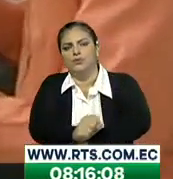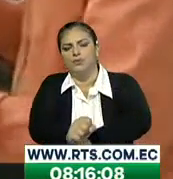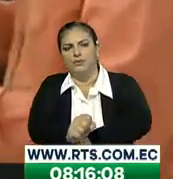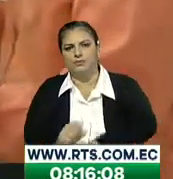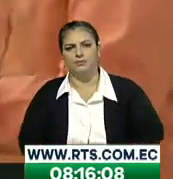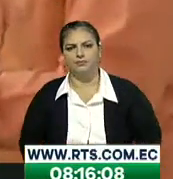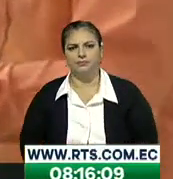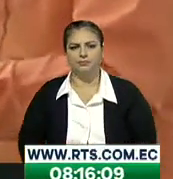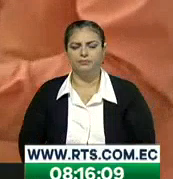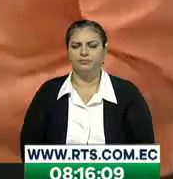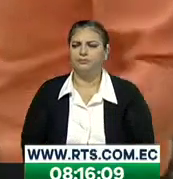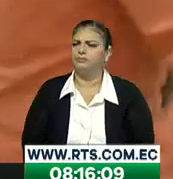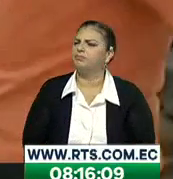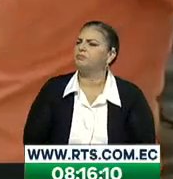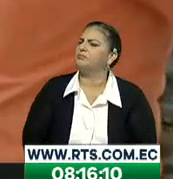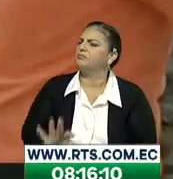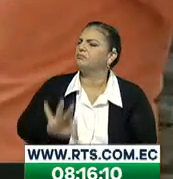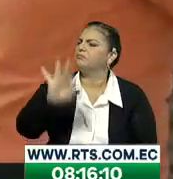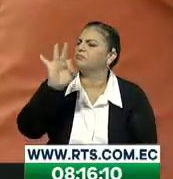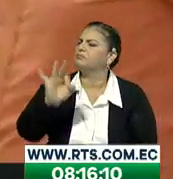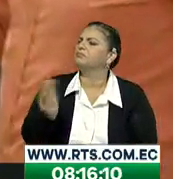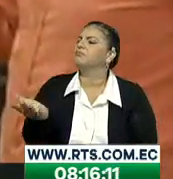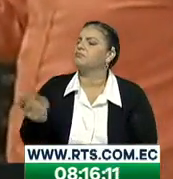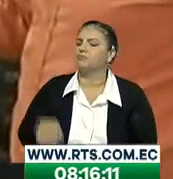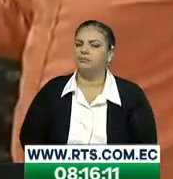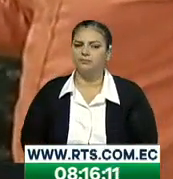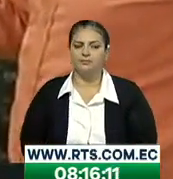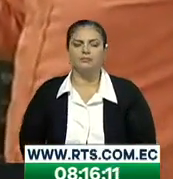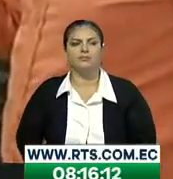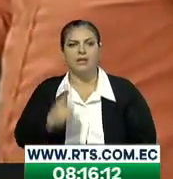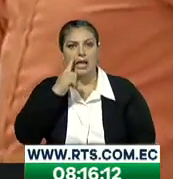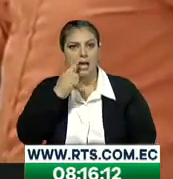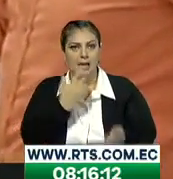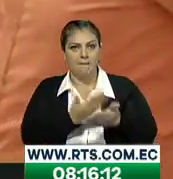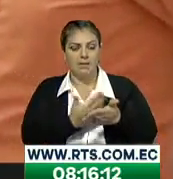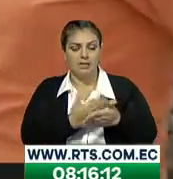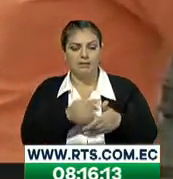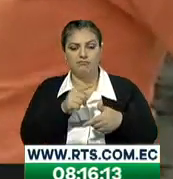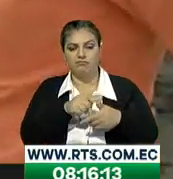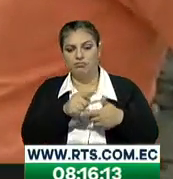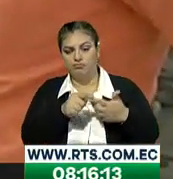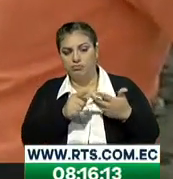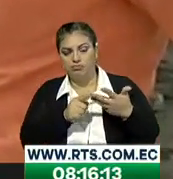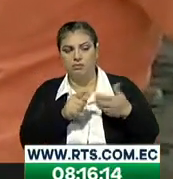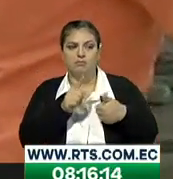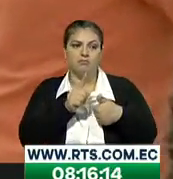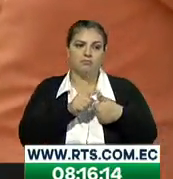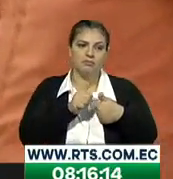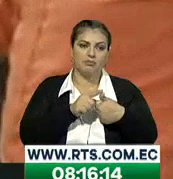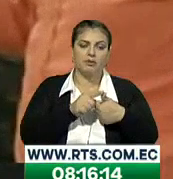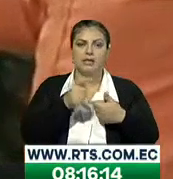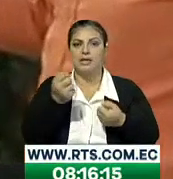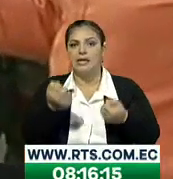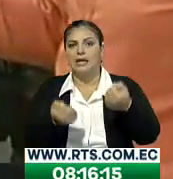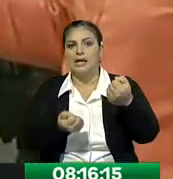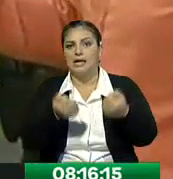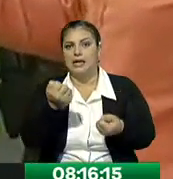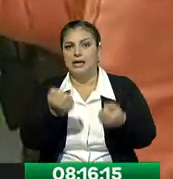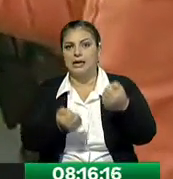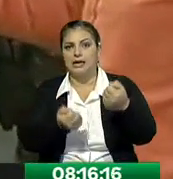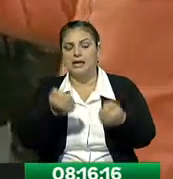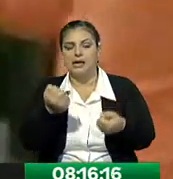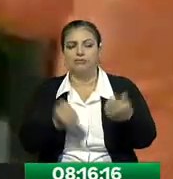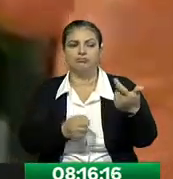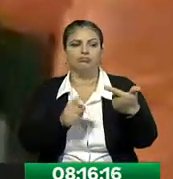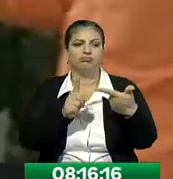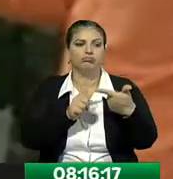los indicios hallados? Hay vehículos, también los objetos utilizados para la comisión de los hechos,